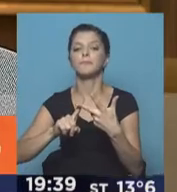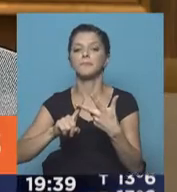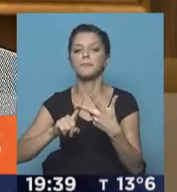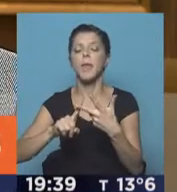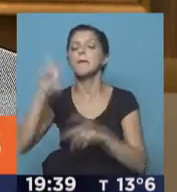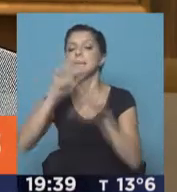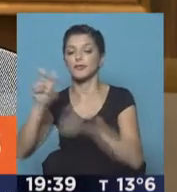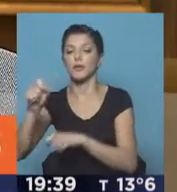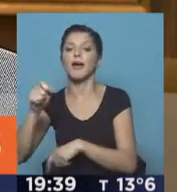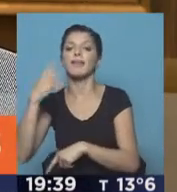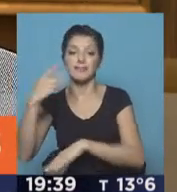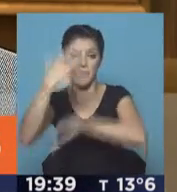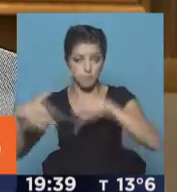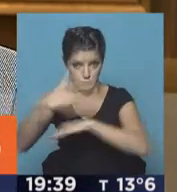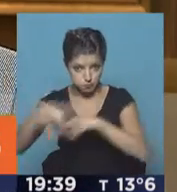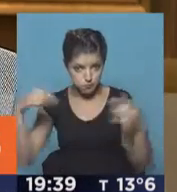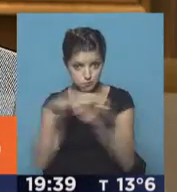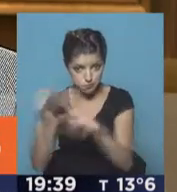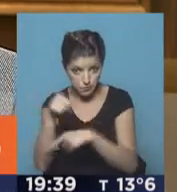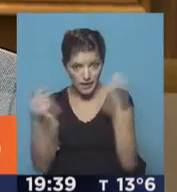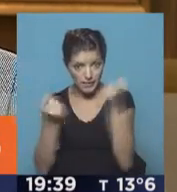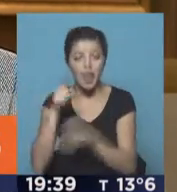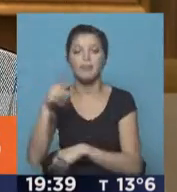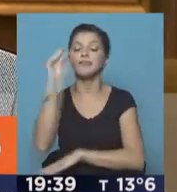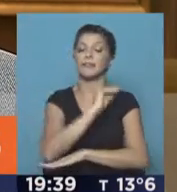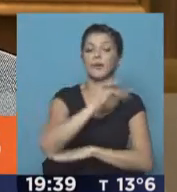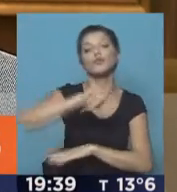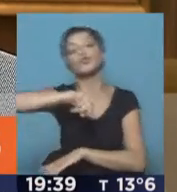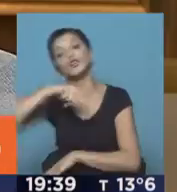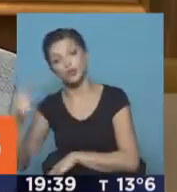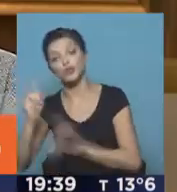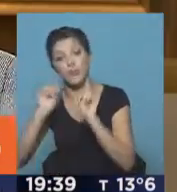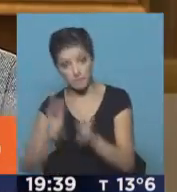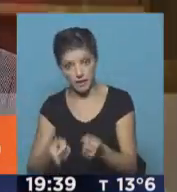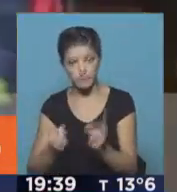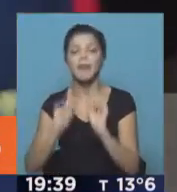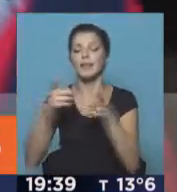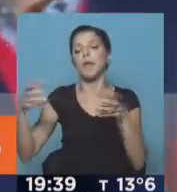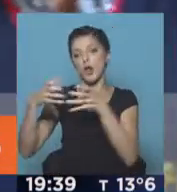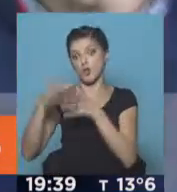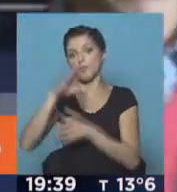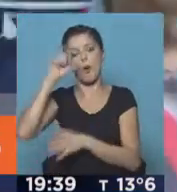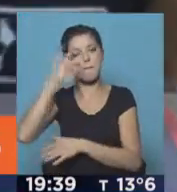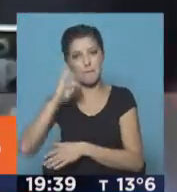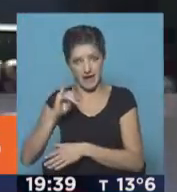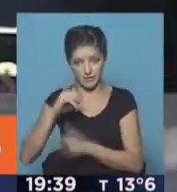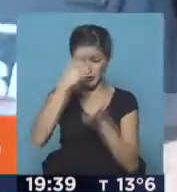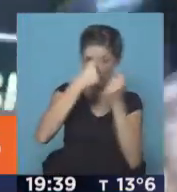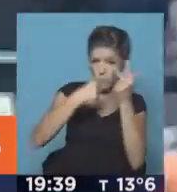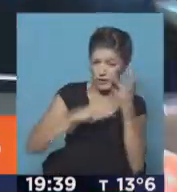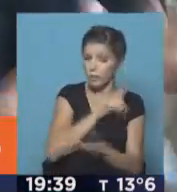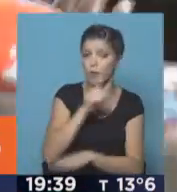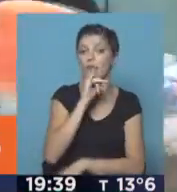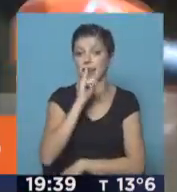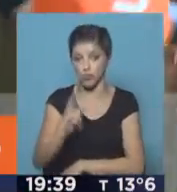gente de Vialidad Provincial de Santa Cruz y otros funcionarios de Vialidad Nacional y, por supuesto, el grupo Lázaro Báez, el grupo Austral,